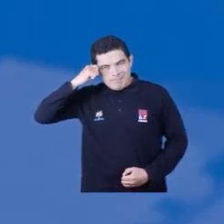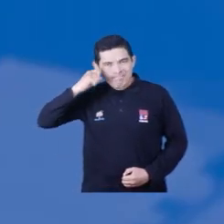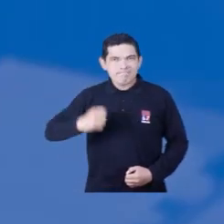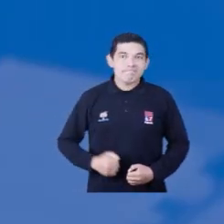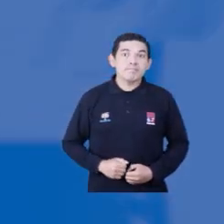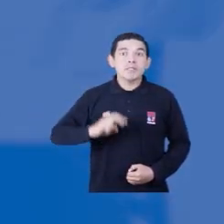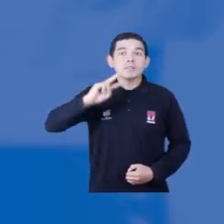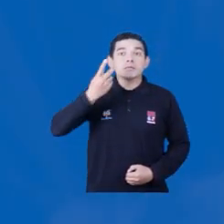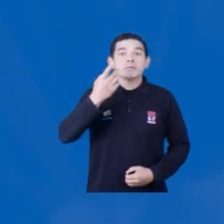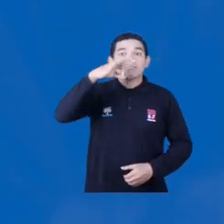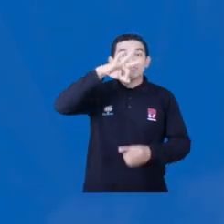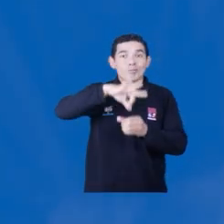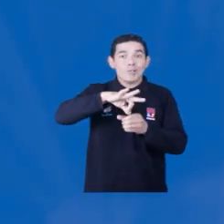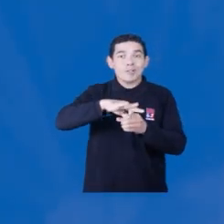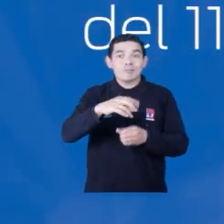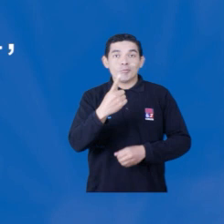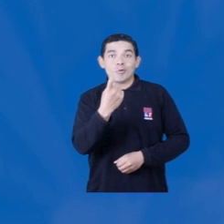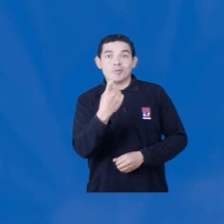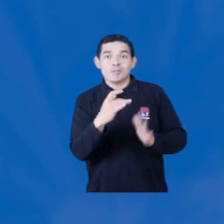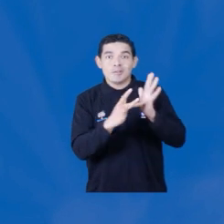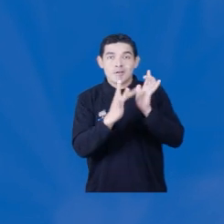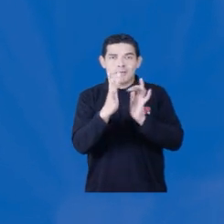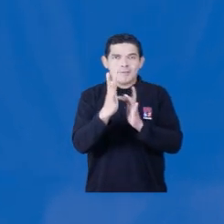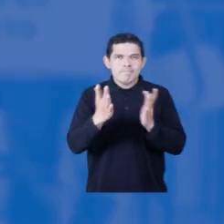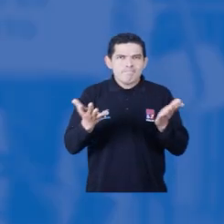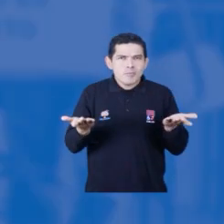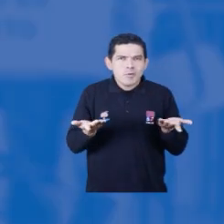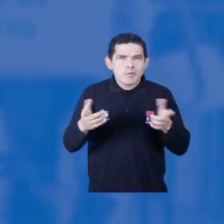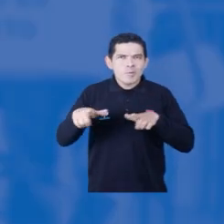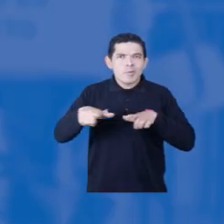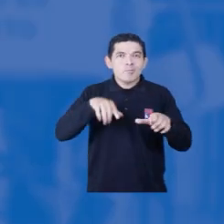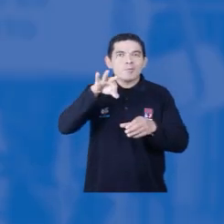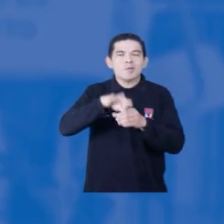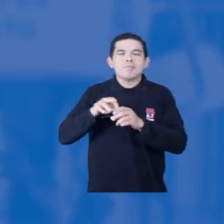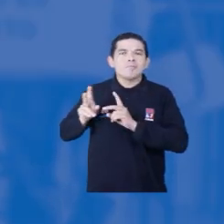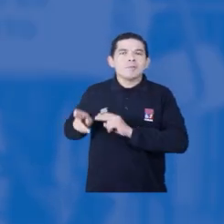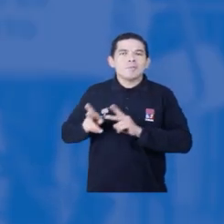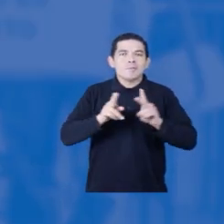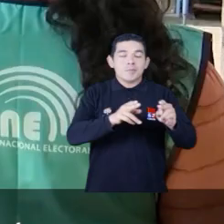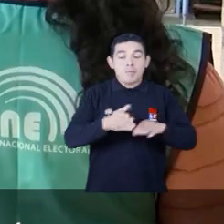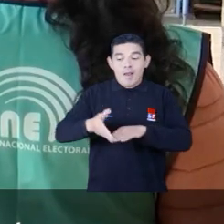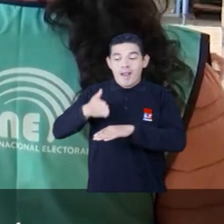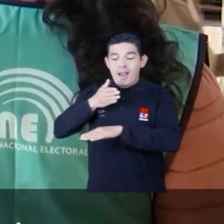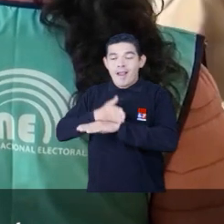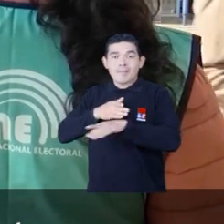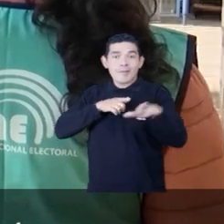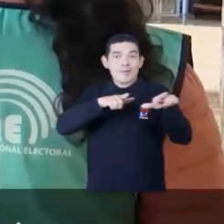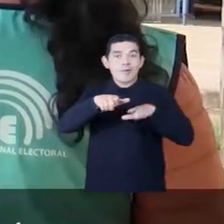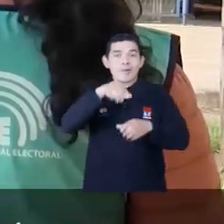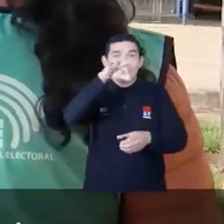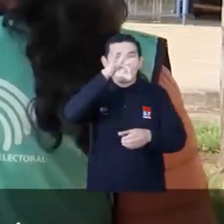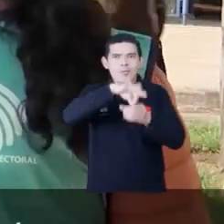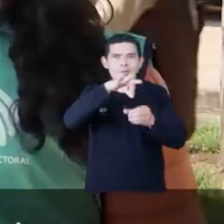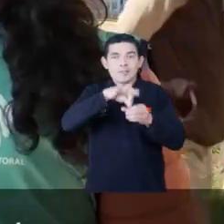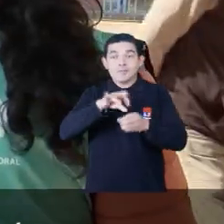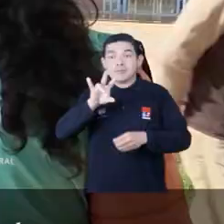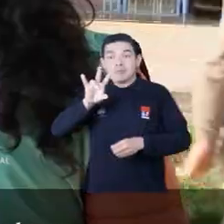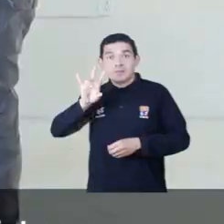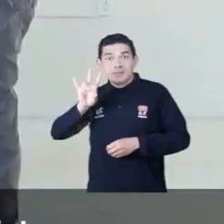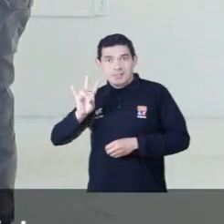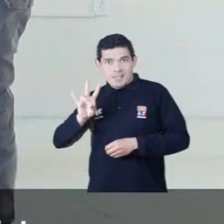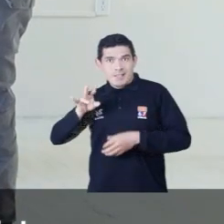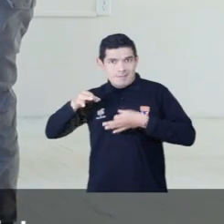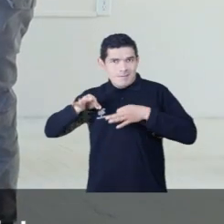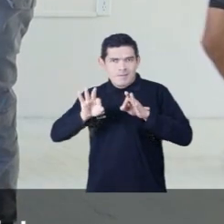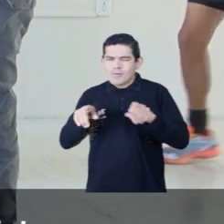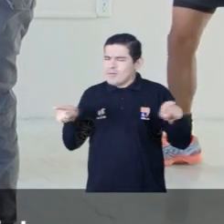No olvides que, en la segunda vuelta electoral del 11 de abril, tu lugar de votación es el mismo. Acude a la misma junta receptora del voto